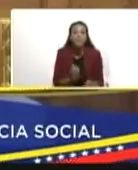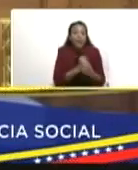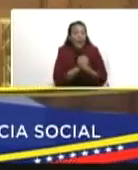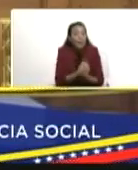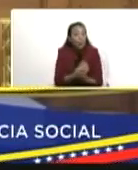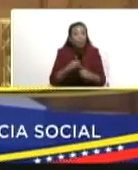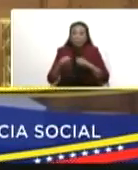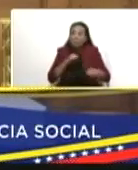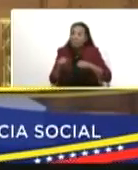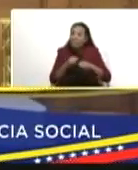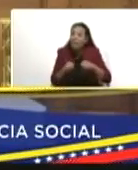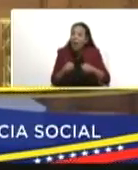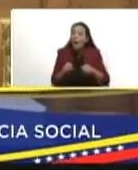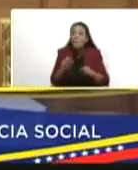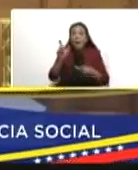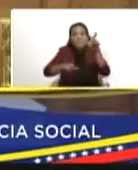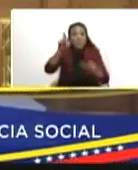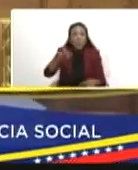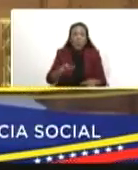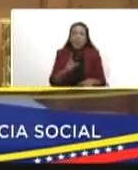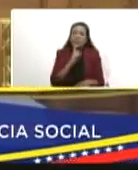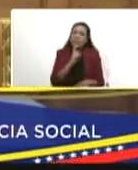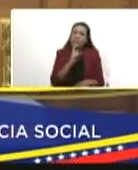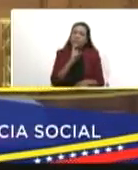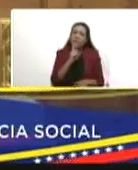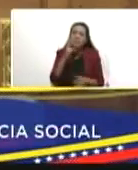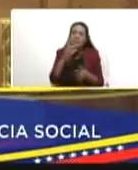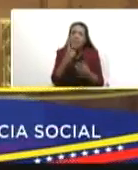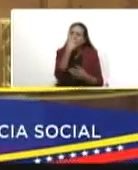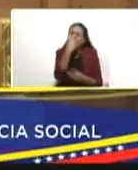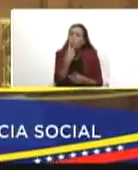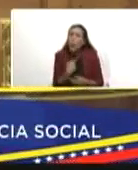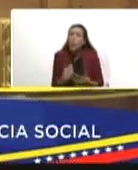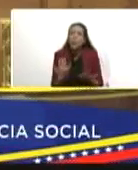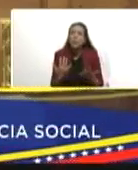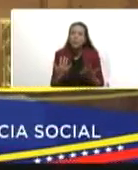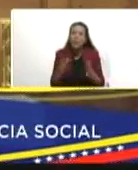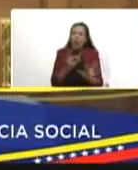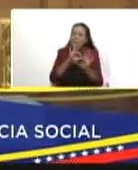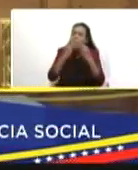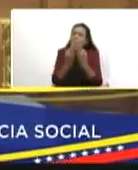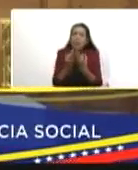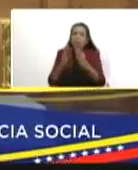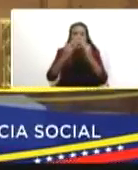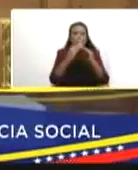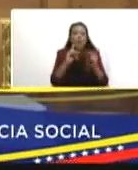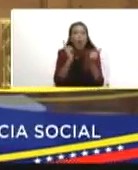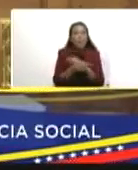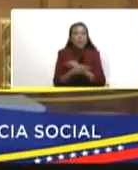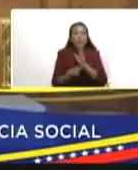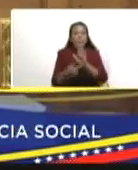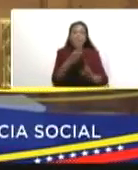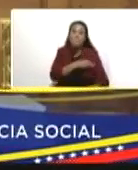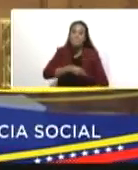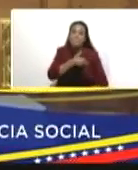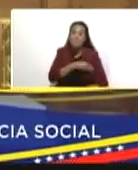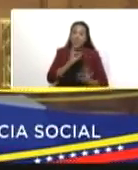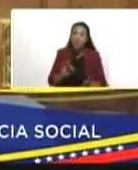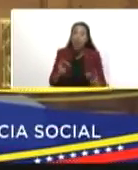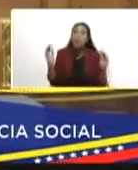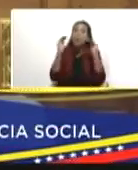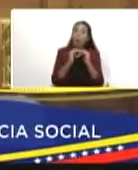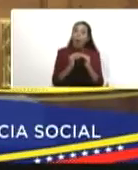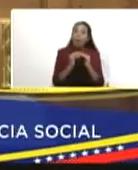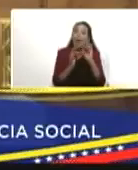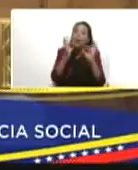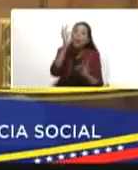acción para las víctimas de la guerra económica da un salto gigantesco para convertirse en la gran misión igualdad